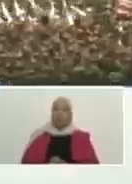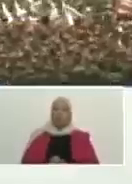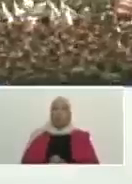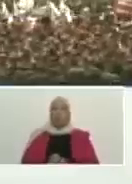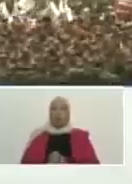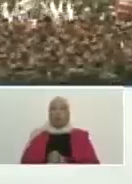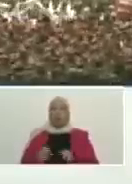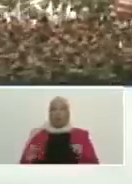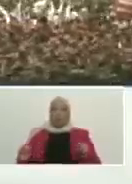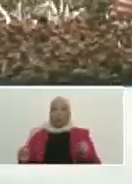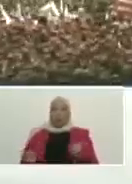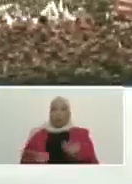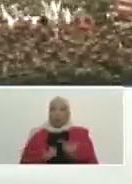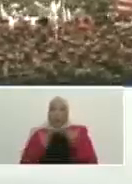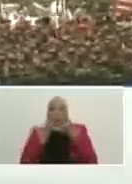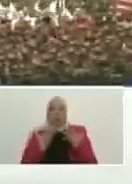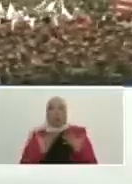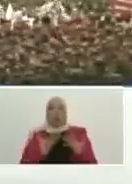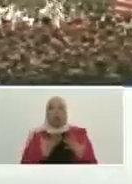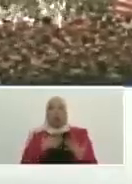Una esperanza se levantó